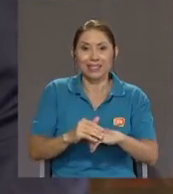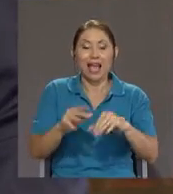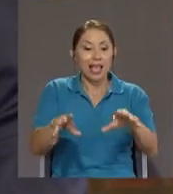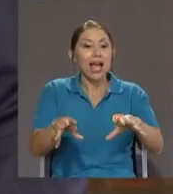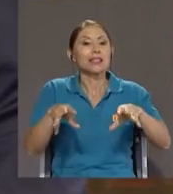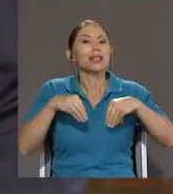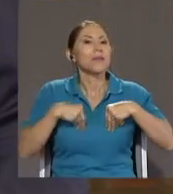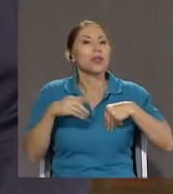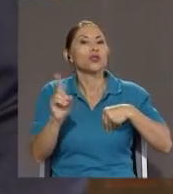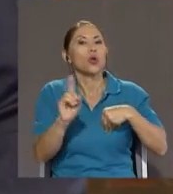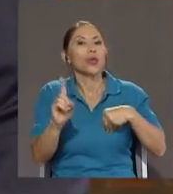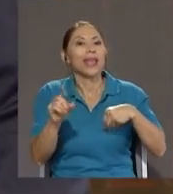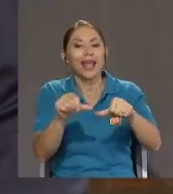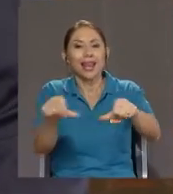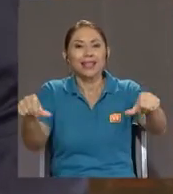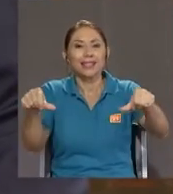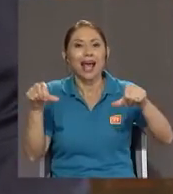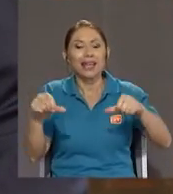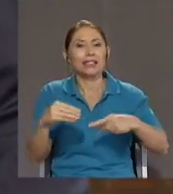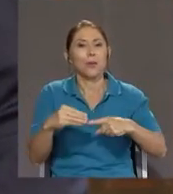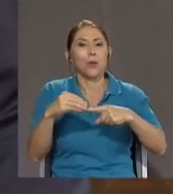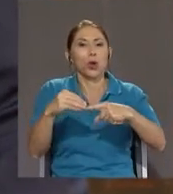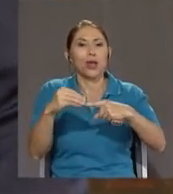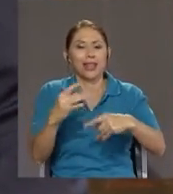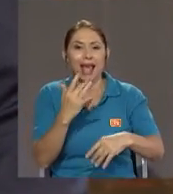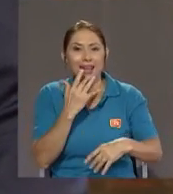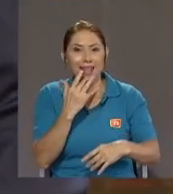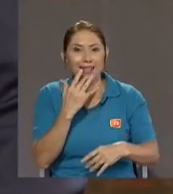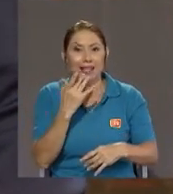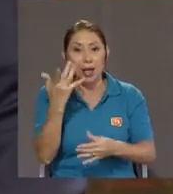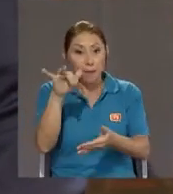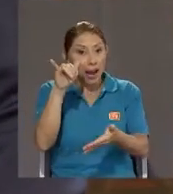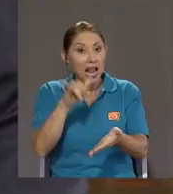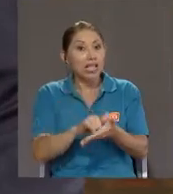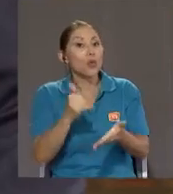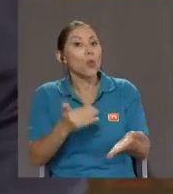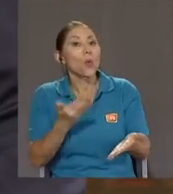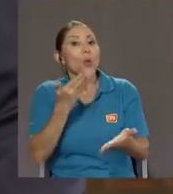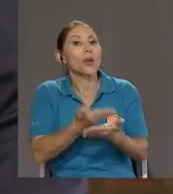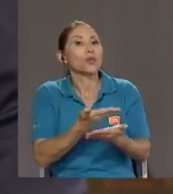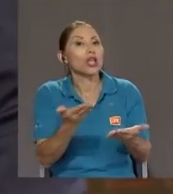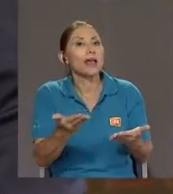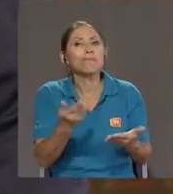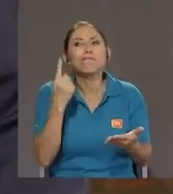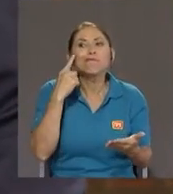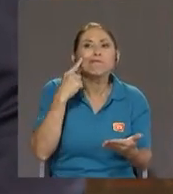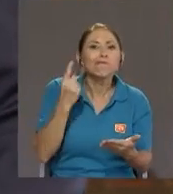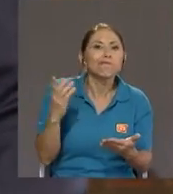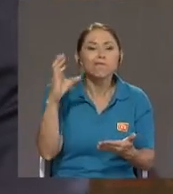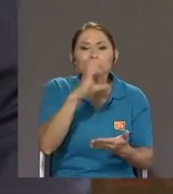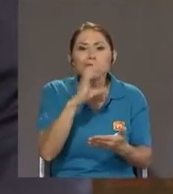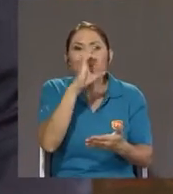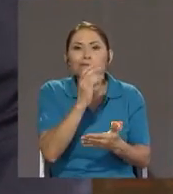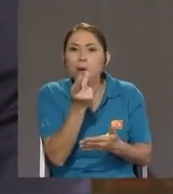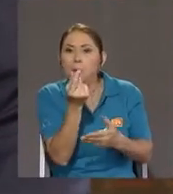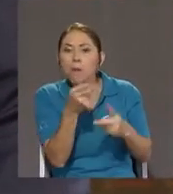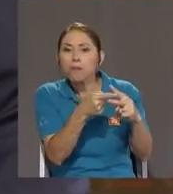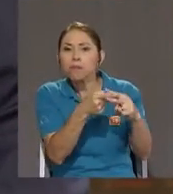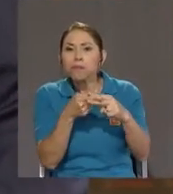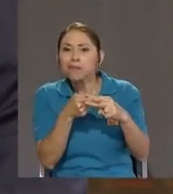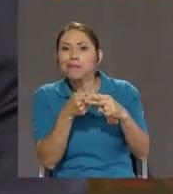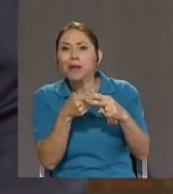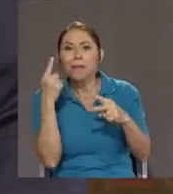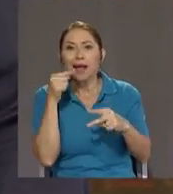prioritarias. Y para eso entonces les proponemos que consigamos un préstamo que vaya dirigido a ese